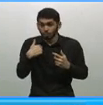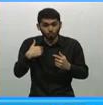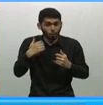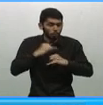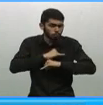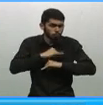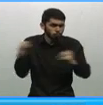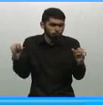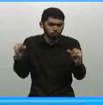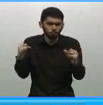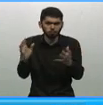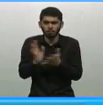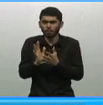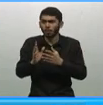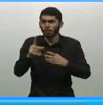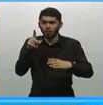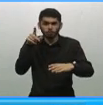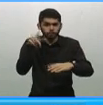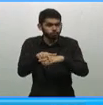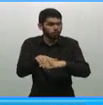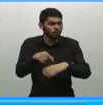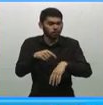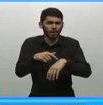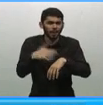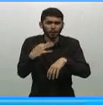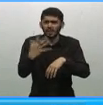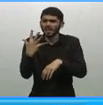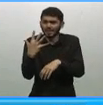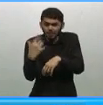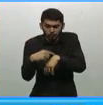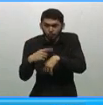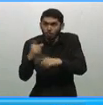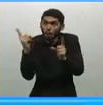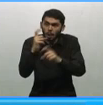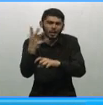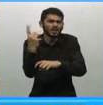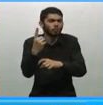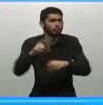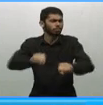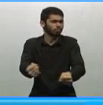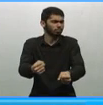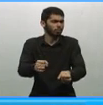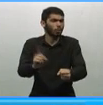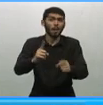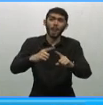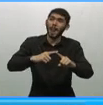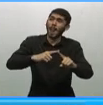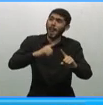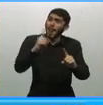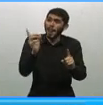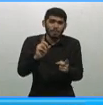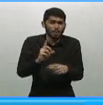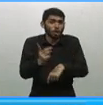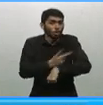a su vestuario y tomar la decisión que tengan que tomar los los responsables de esto pero estuvimos 2 horas en la cancha con una